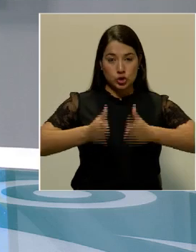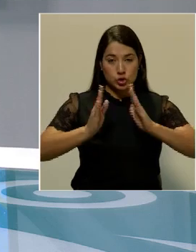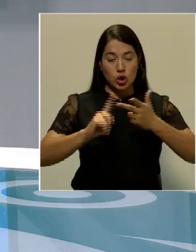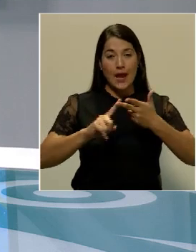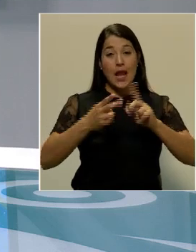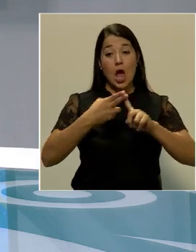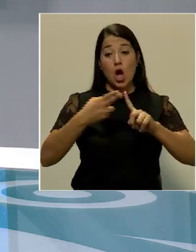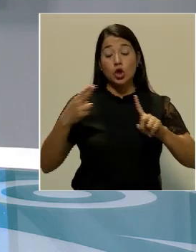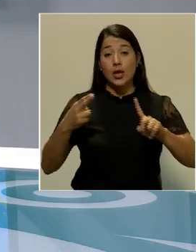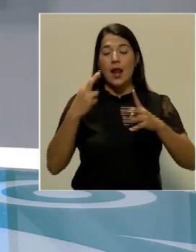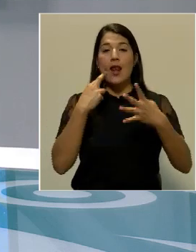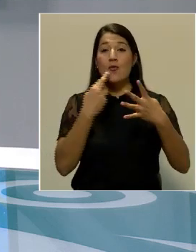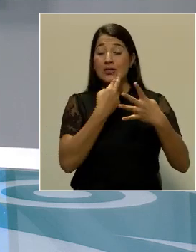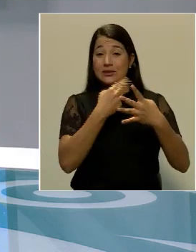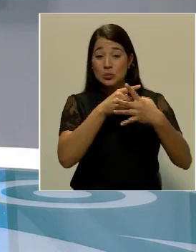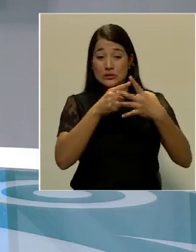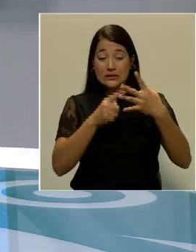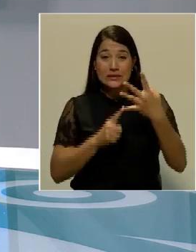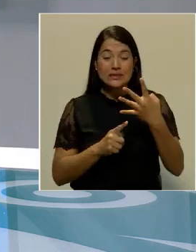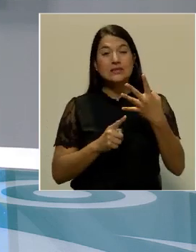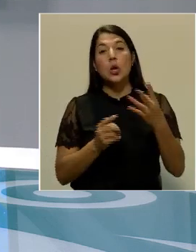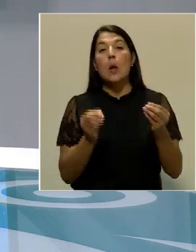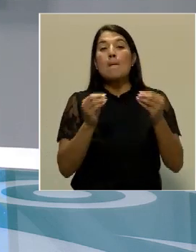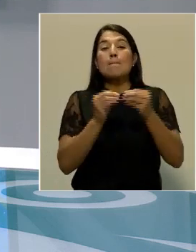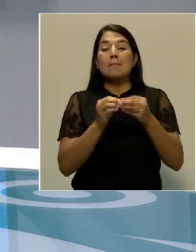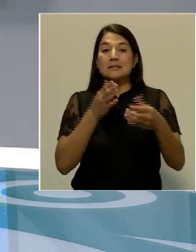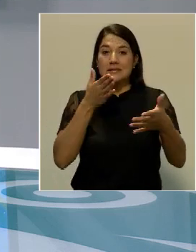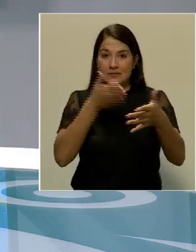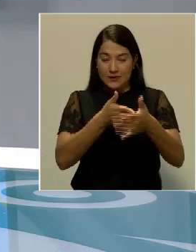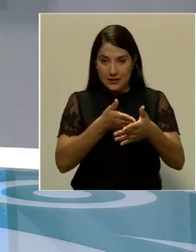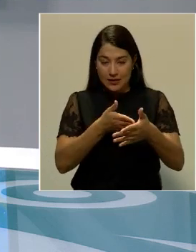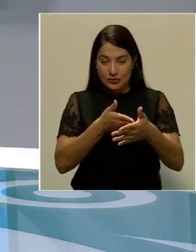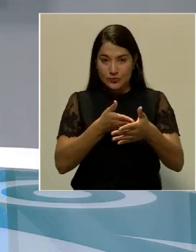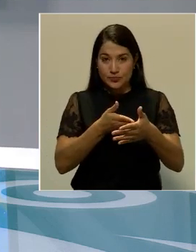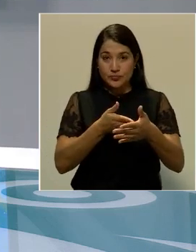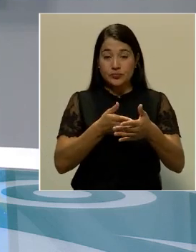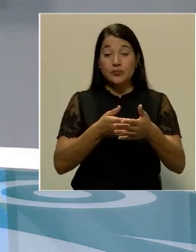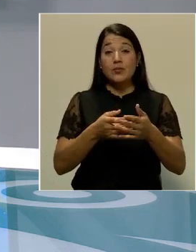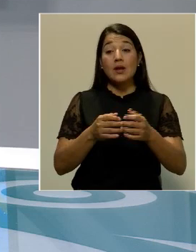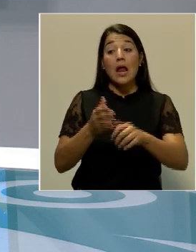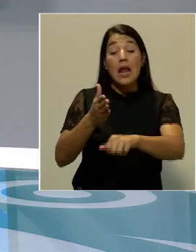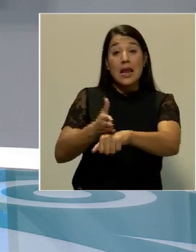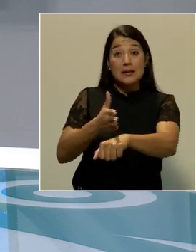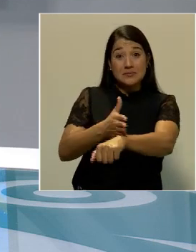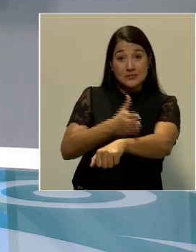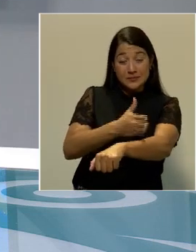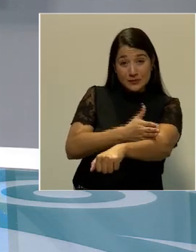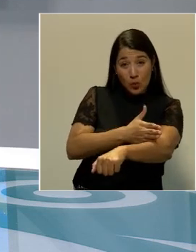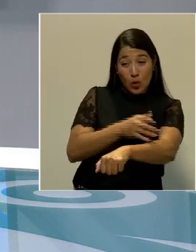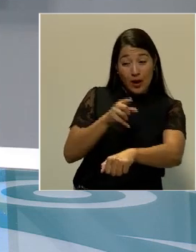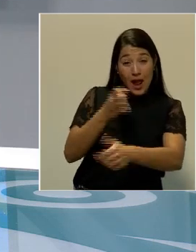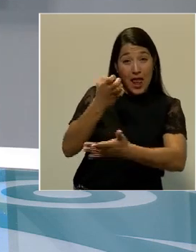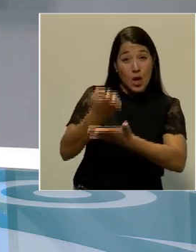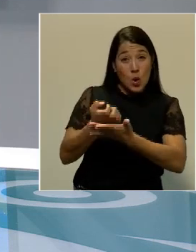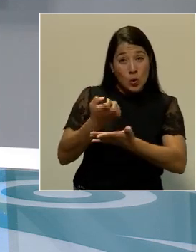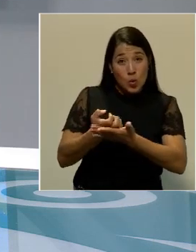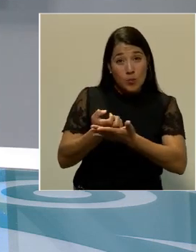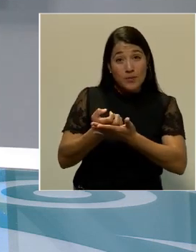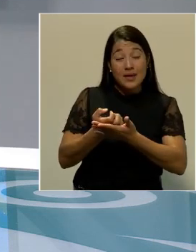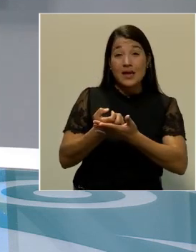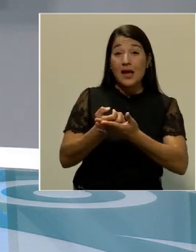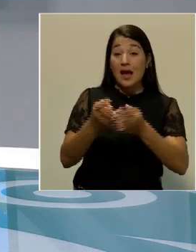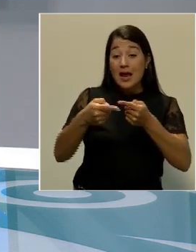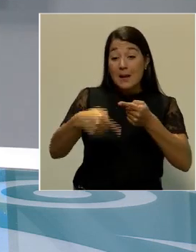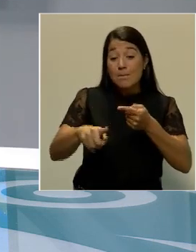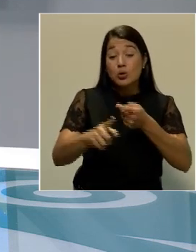y los restaurantes son los sectores más afectados. La recuperación será el próximo